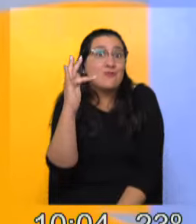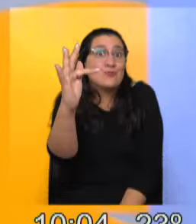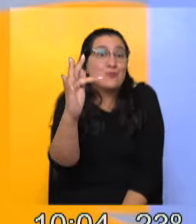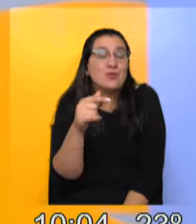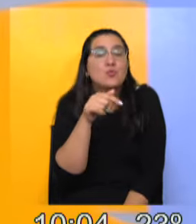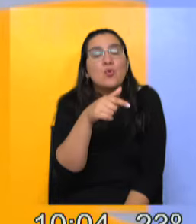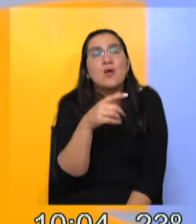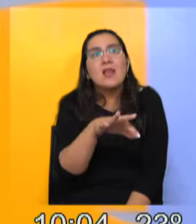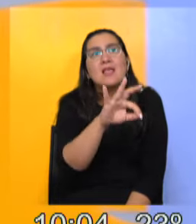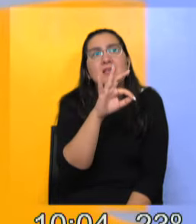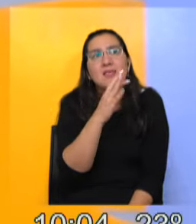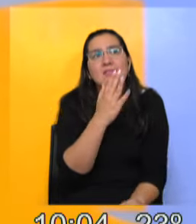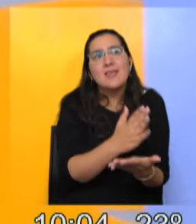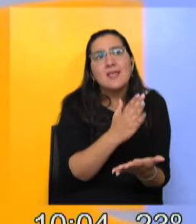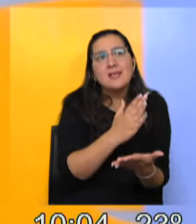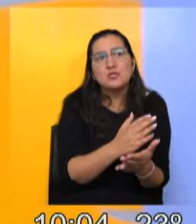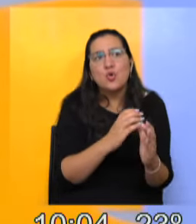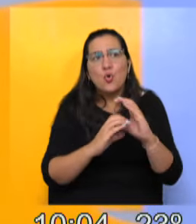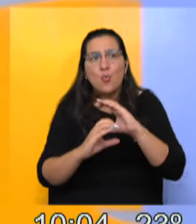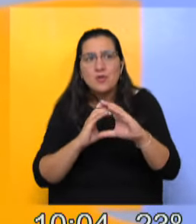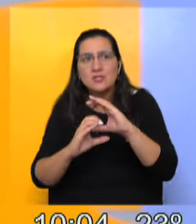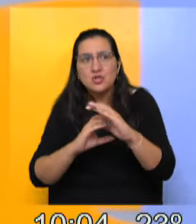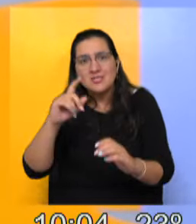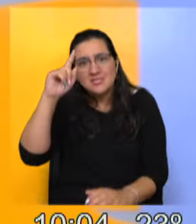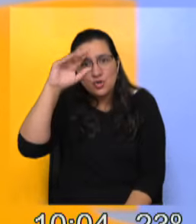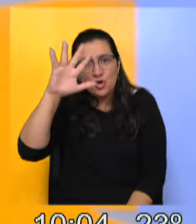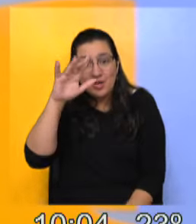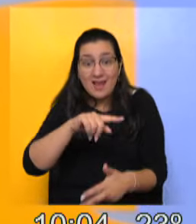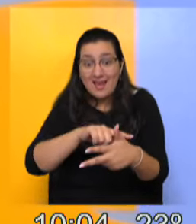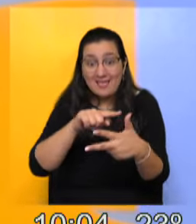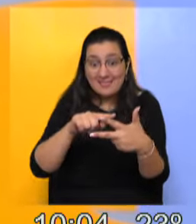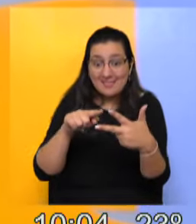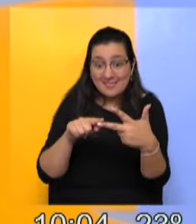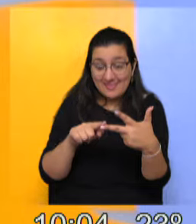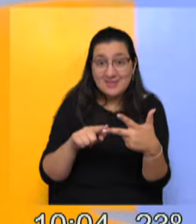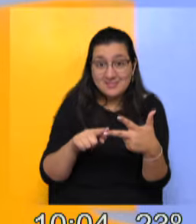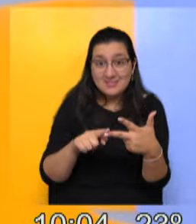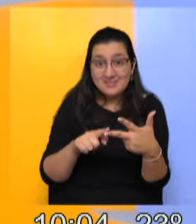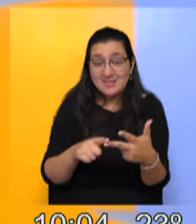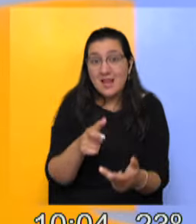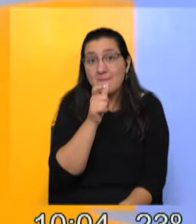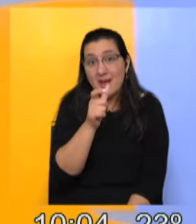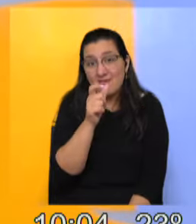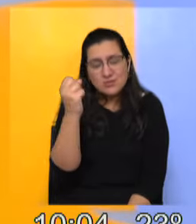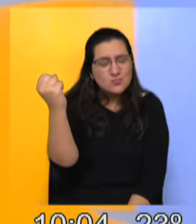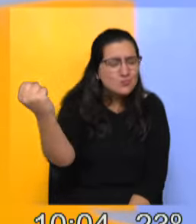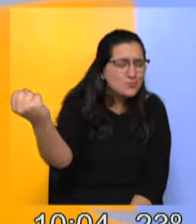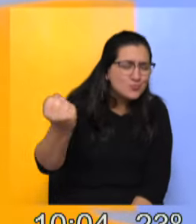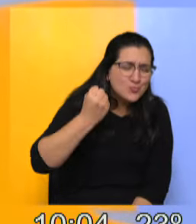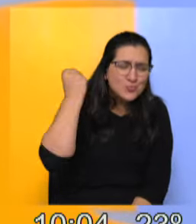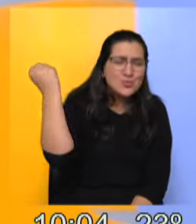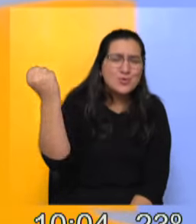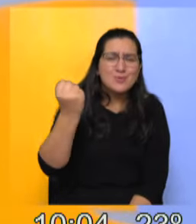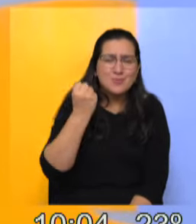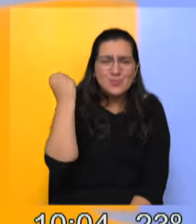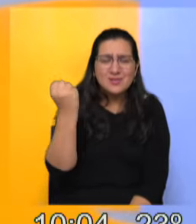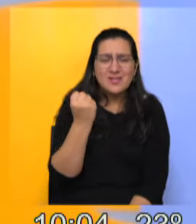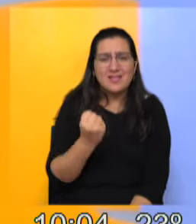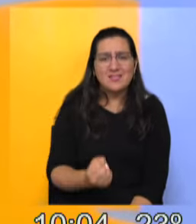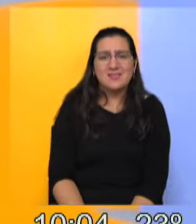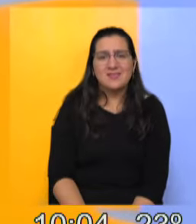Derecho, Comunicación y Psicología, las tres ramas en las que la palabra es tan importante y la palabra bien